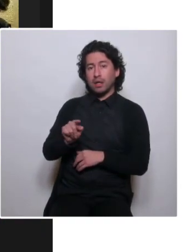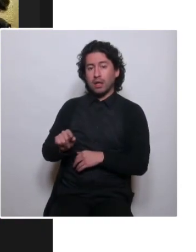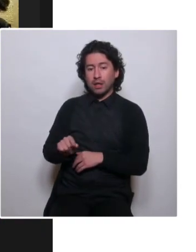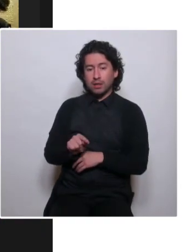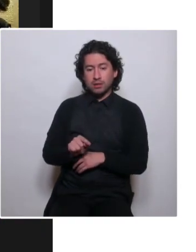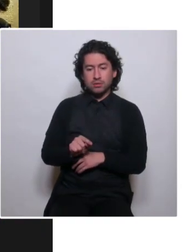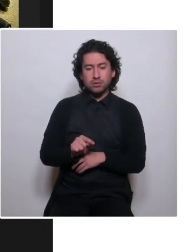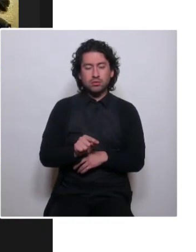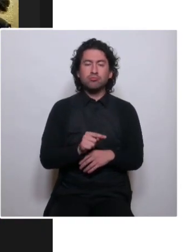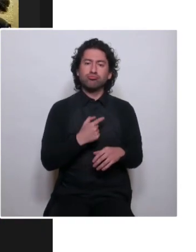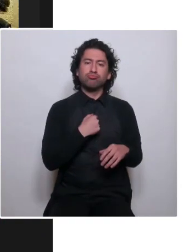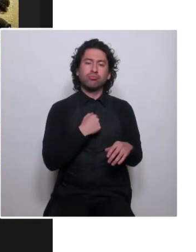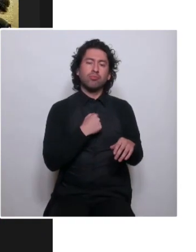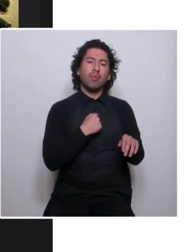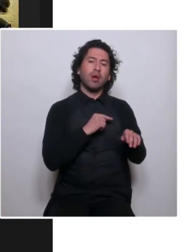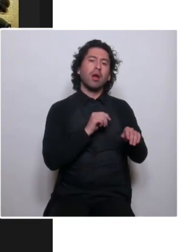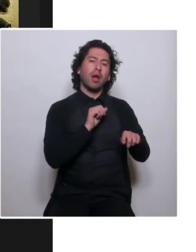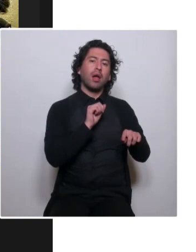Apruebo, señor secretario.